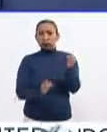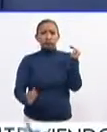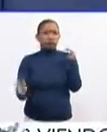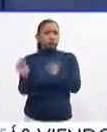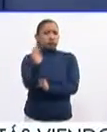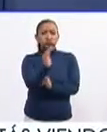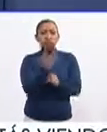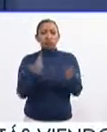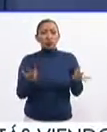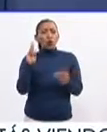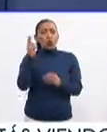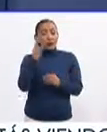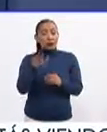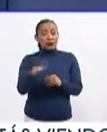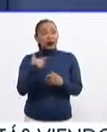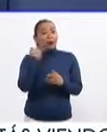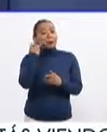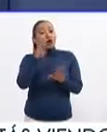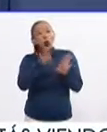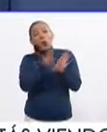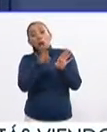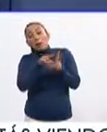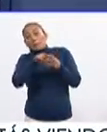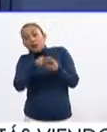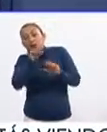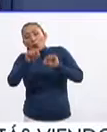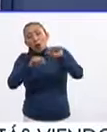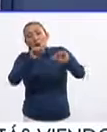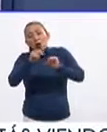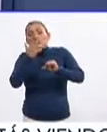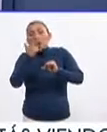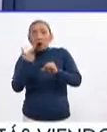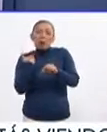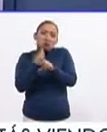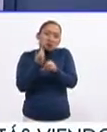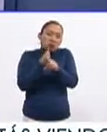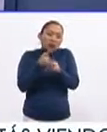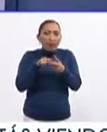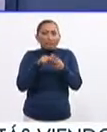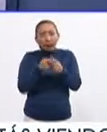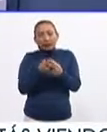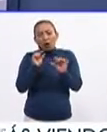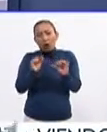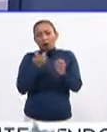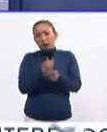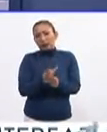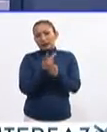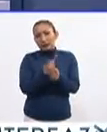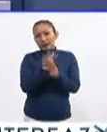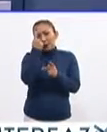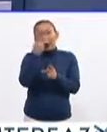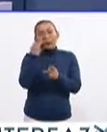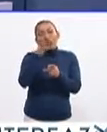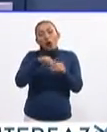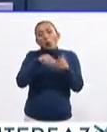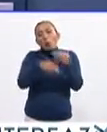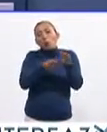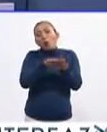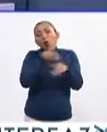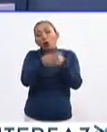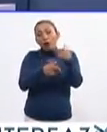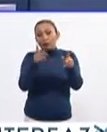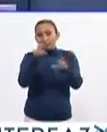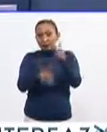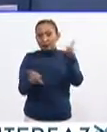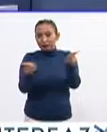máximas universidades, así que bueno, vamos a ver cómo se empieza a acomodar. También esto apenas empieza, hay que tener un poco de paciencia para ver cómo se definen. Vamos a